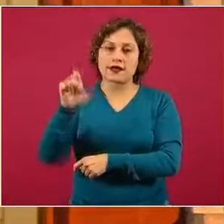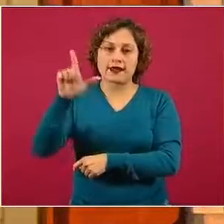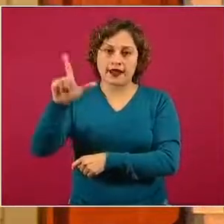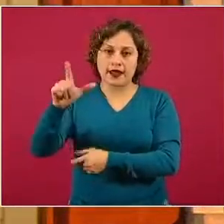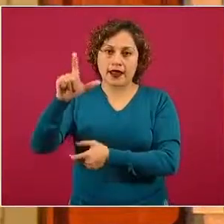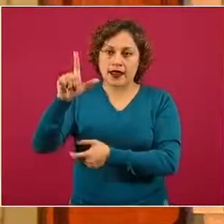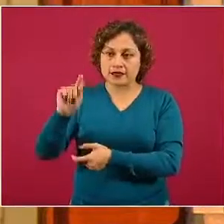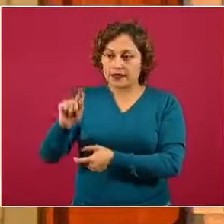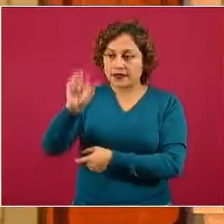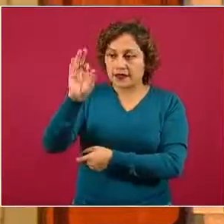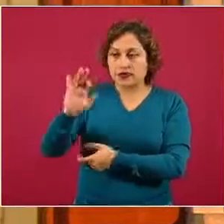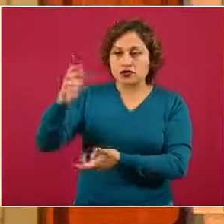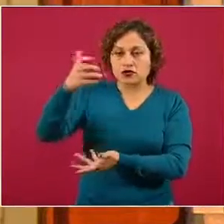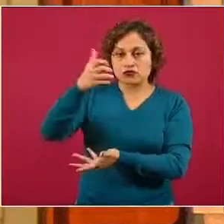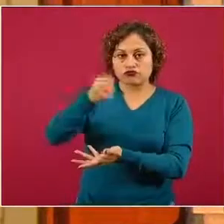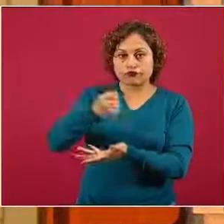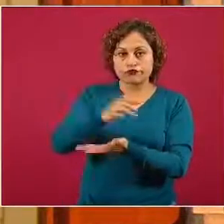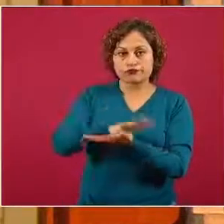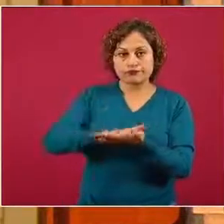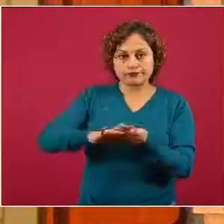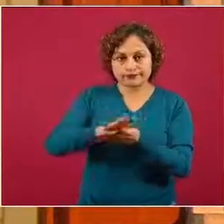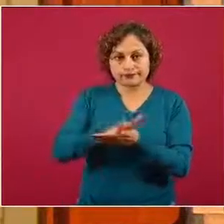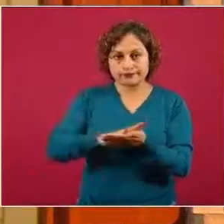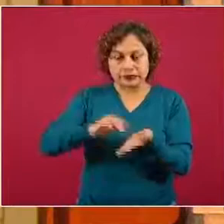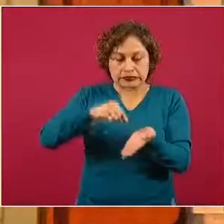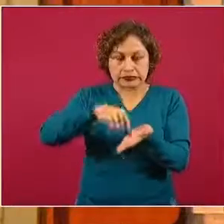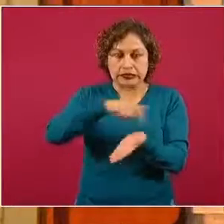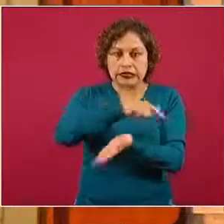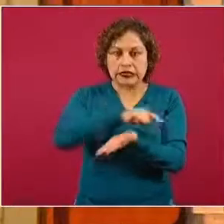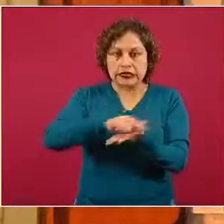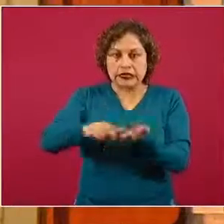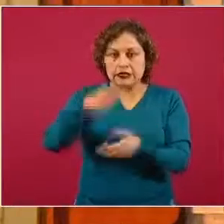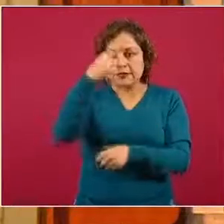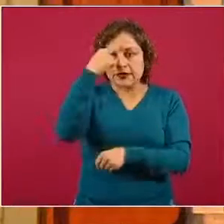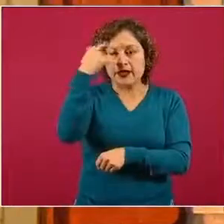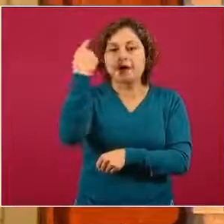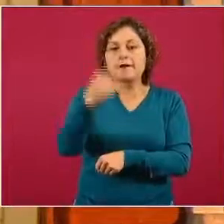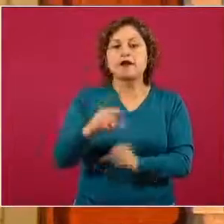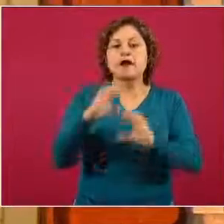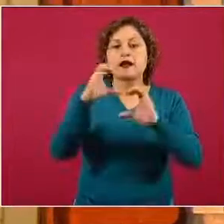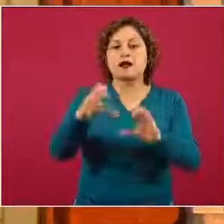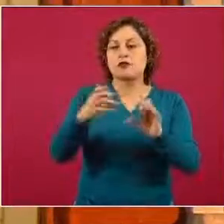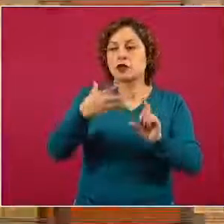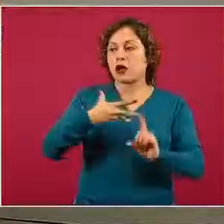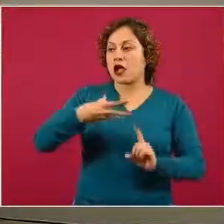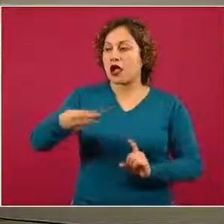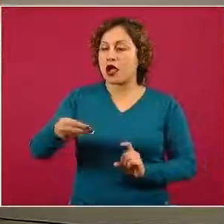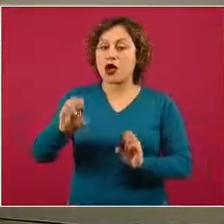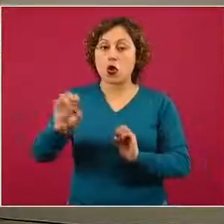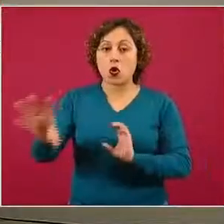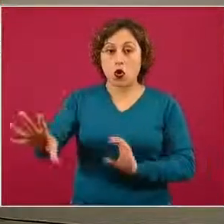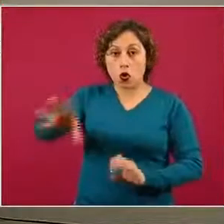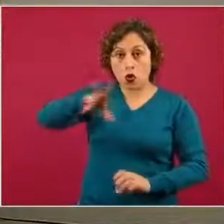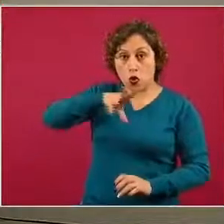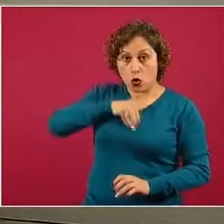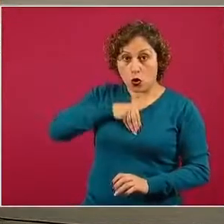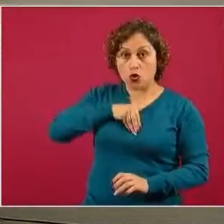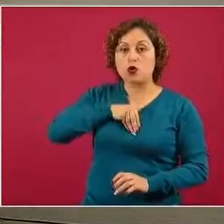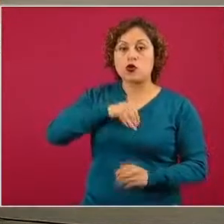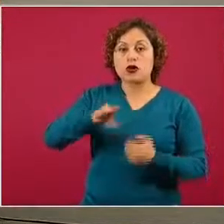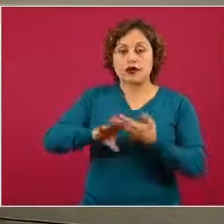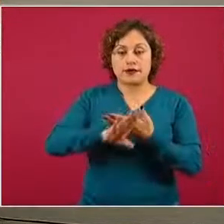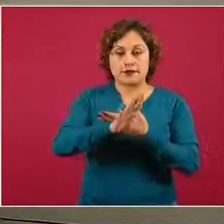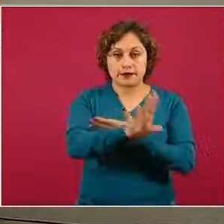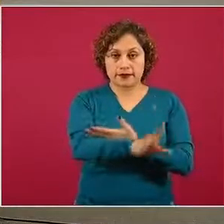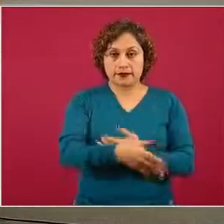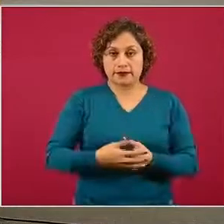mantener nuestras manos libres y que no se conviertan en transmisores propios o hacia otras personas de la